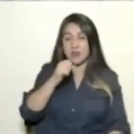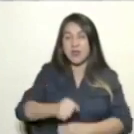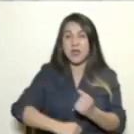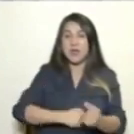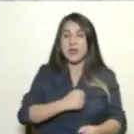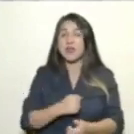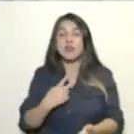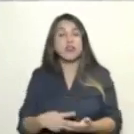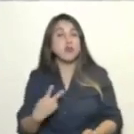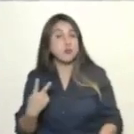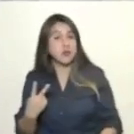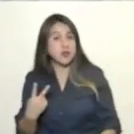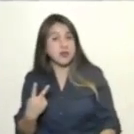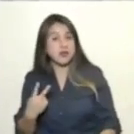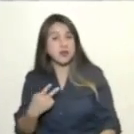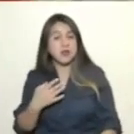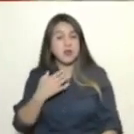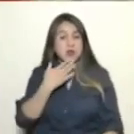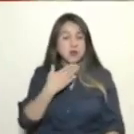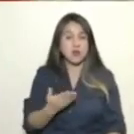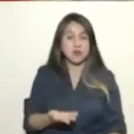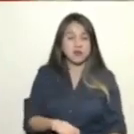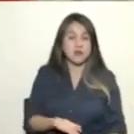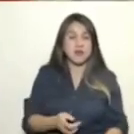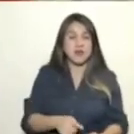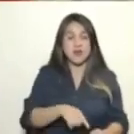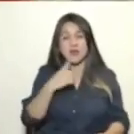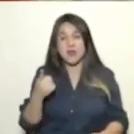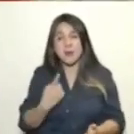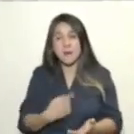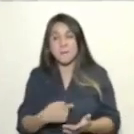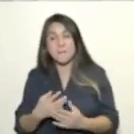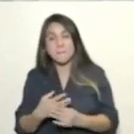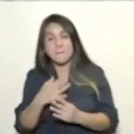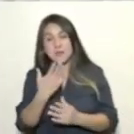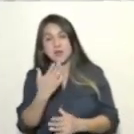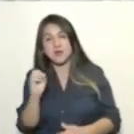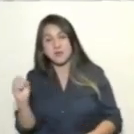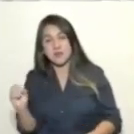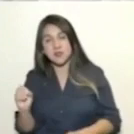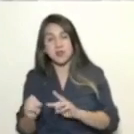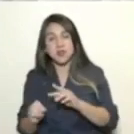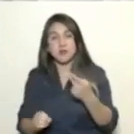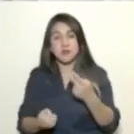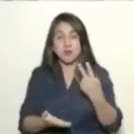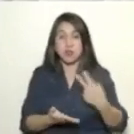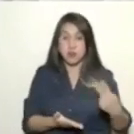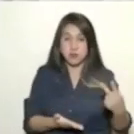2000, cuando se iba a pasar del 1900 a los 2000 salió.